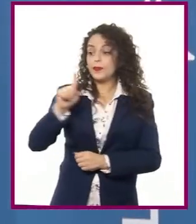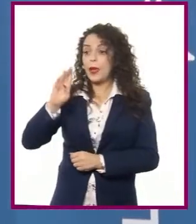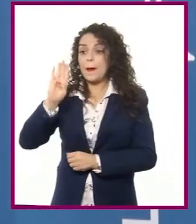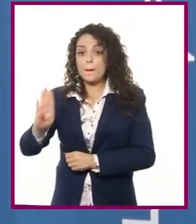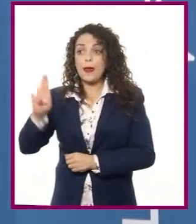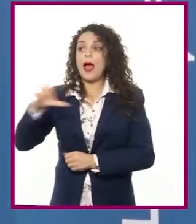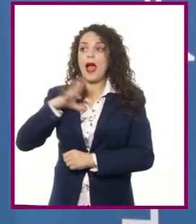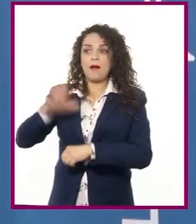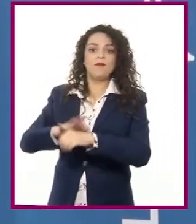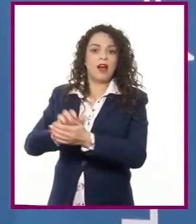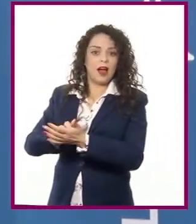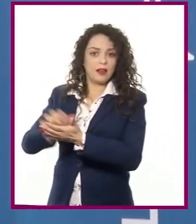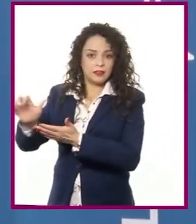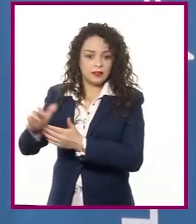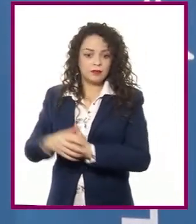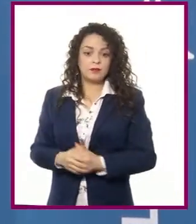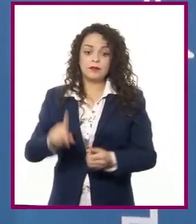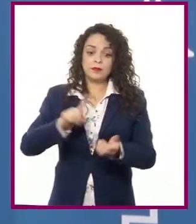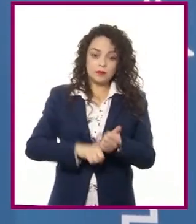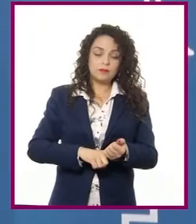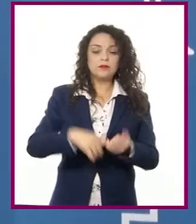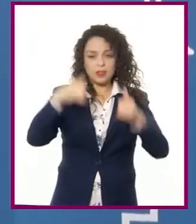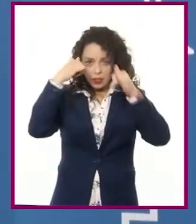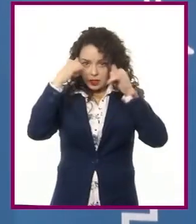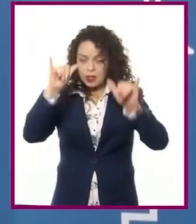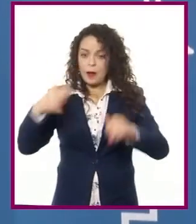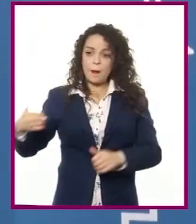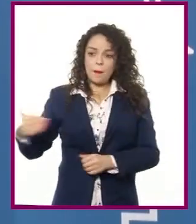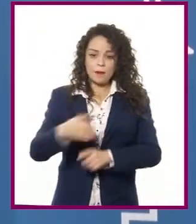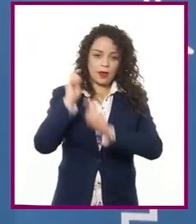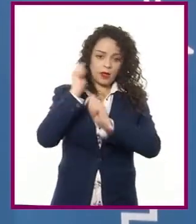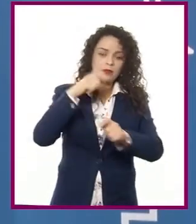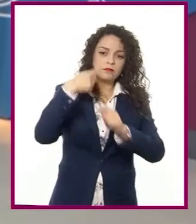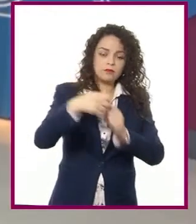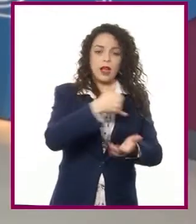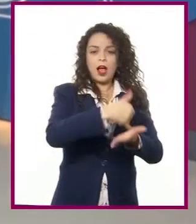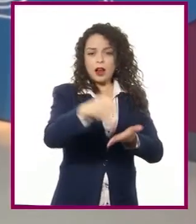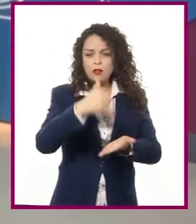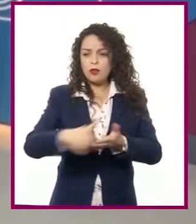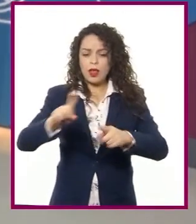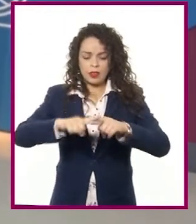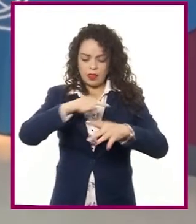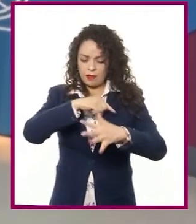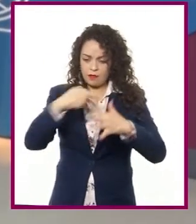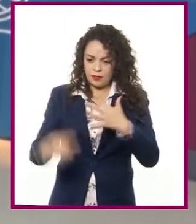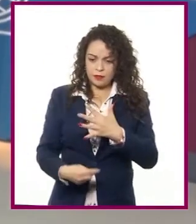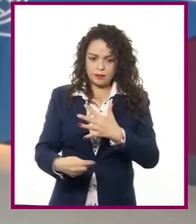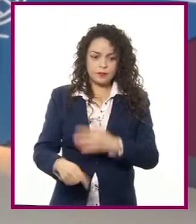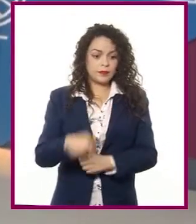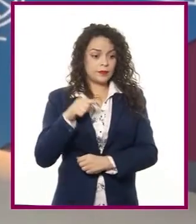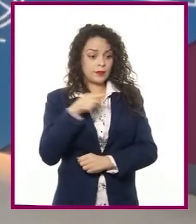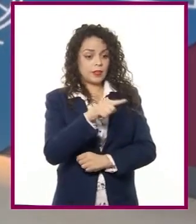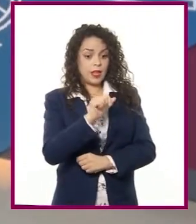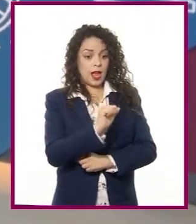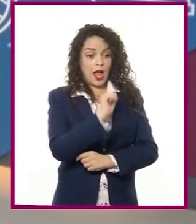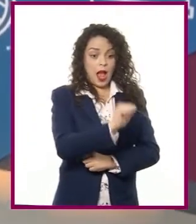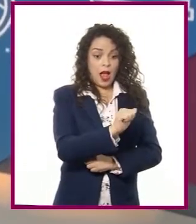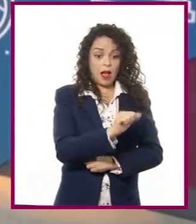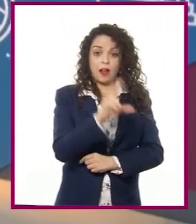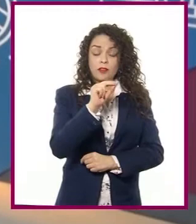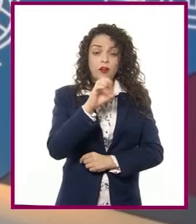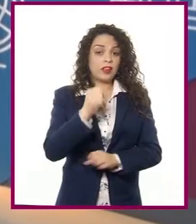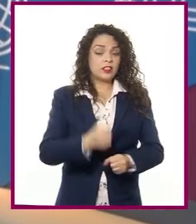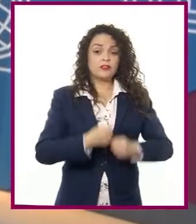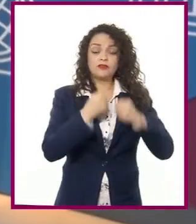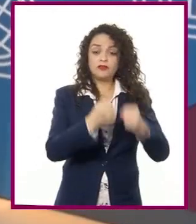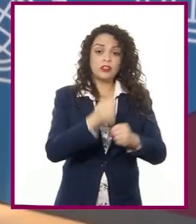sector primario, es decir, agricultura, ganadería, pesca, etc. La economía de A no es suficientemente fuerte